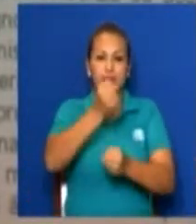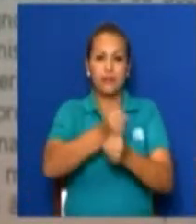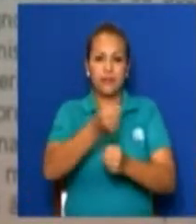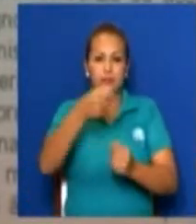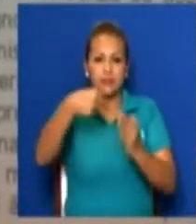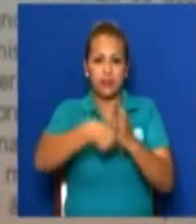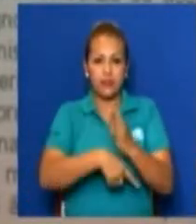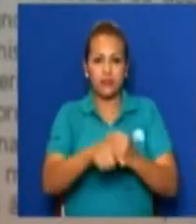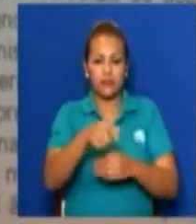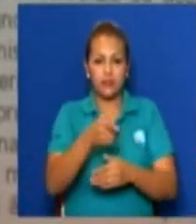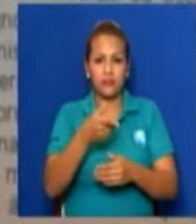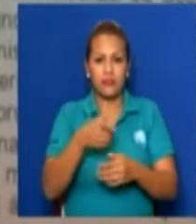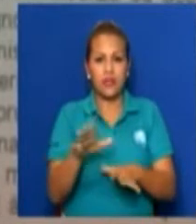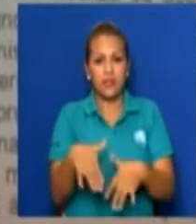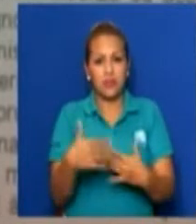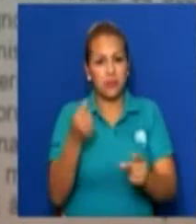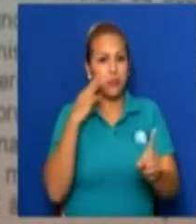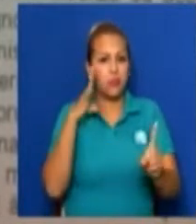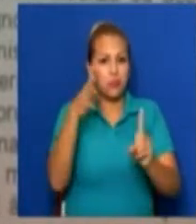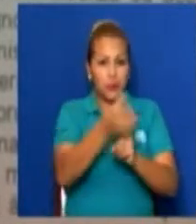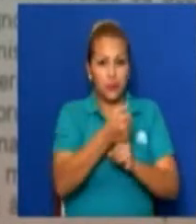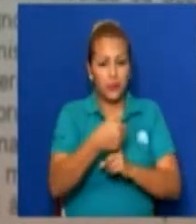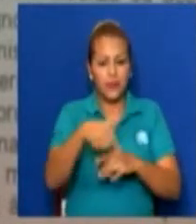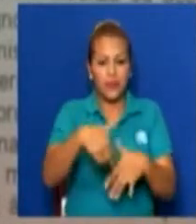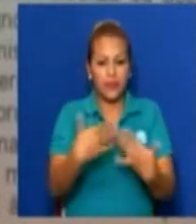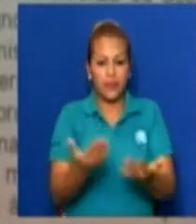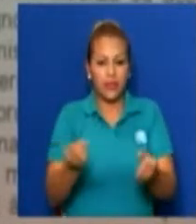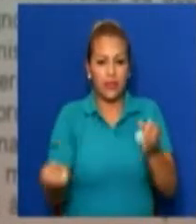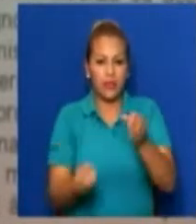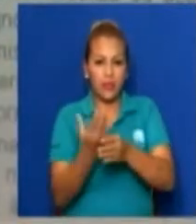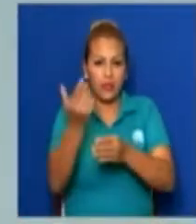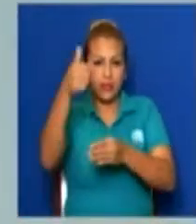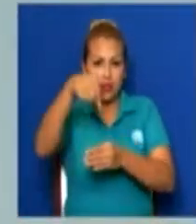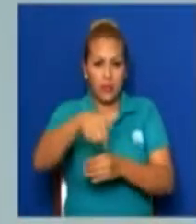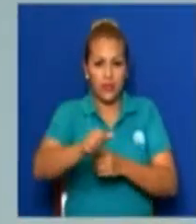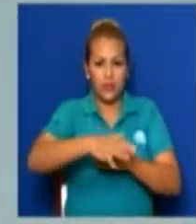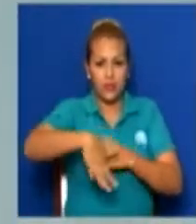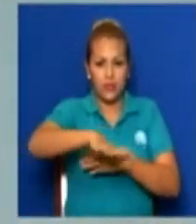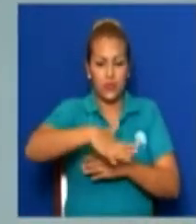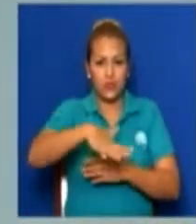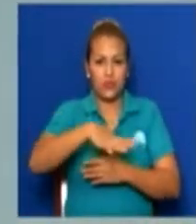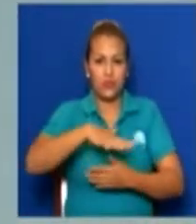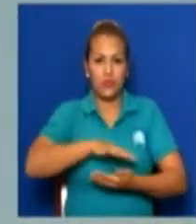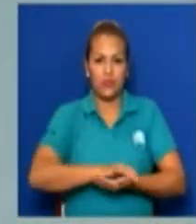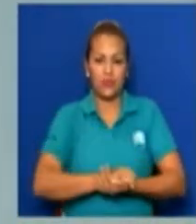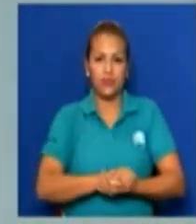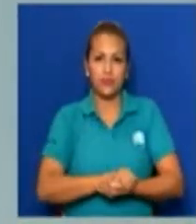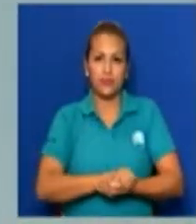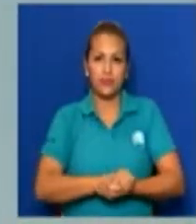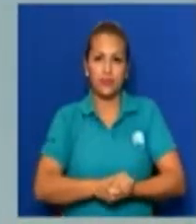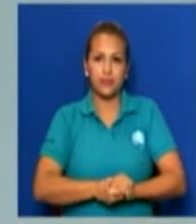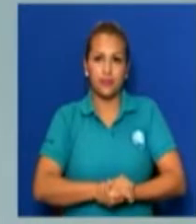con el fin de lograr su exclusión social.